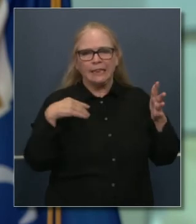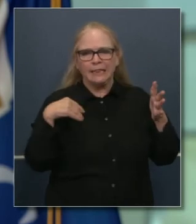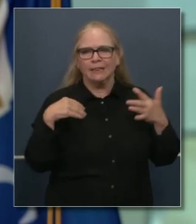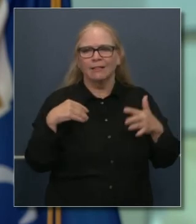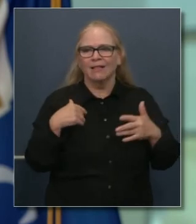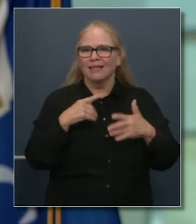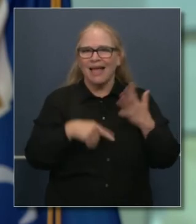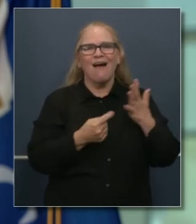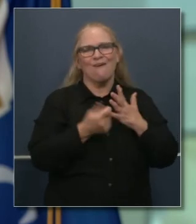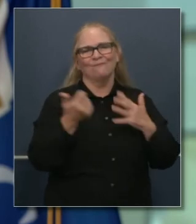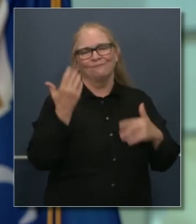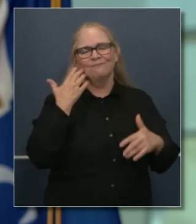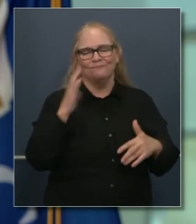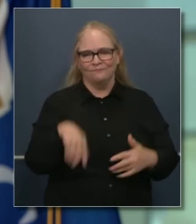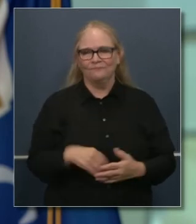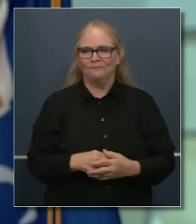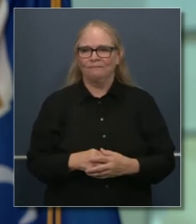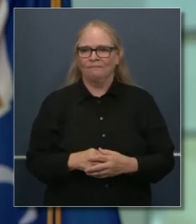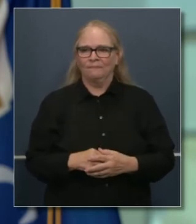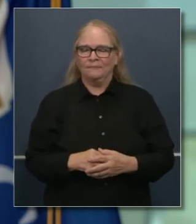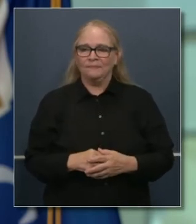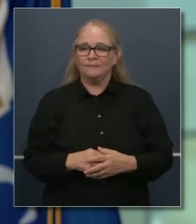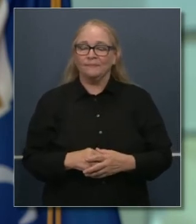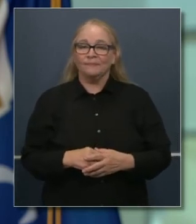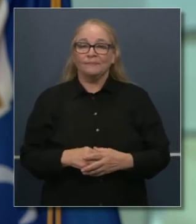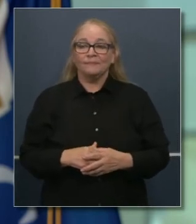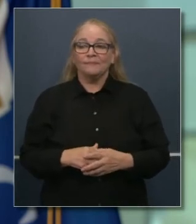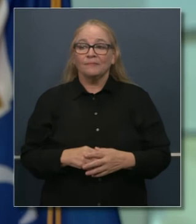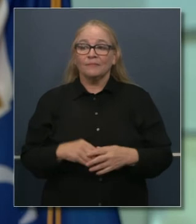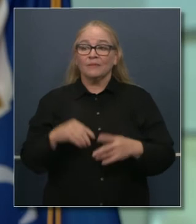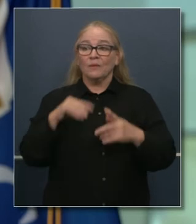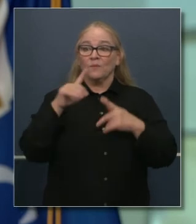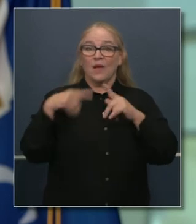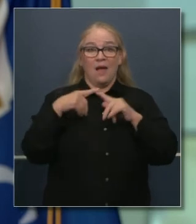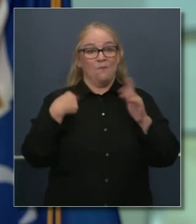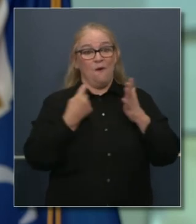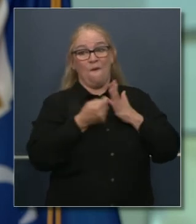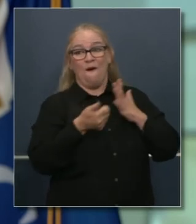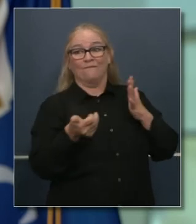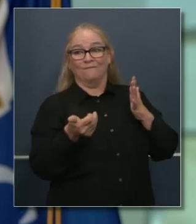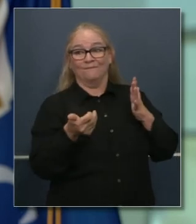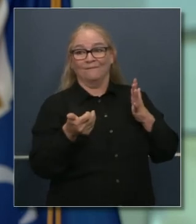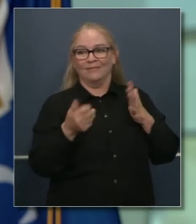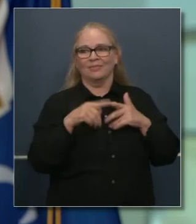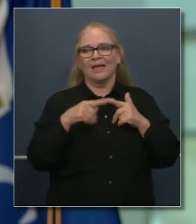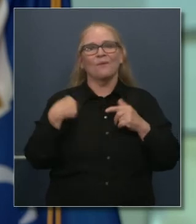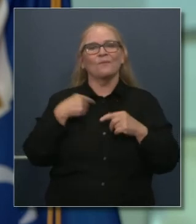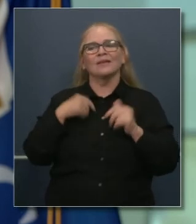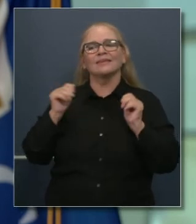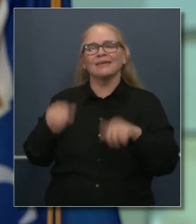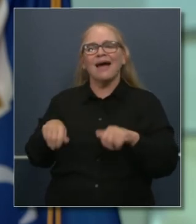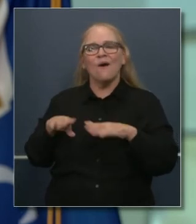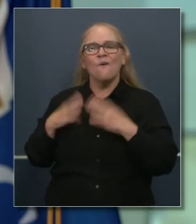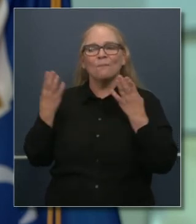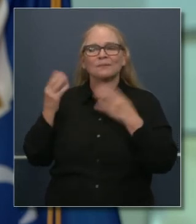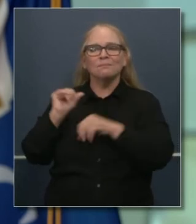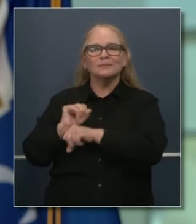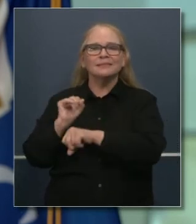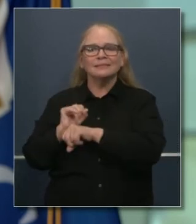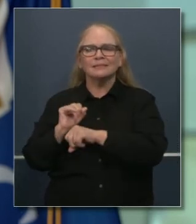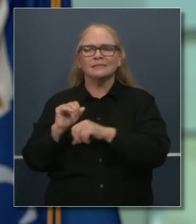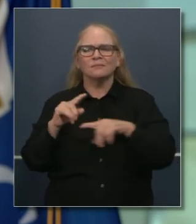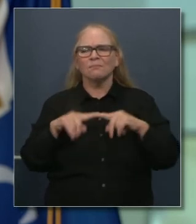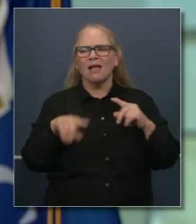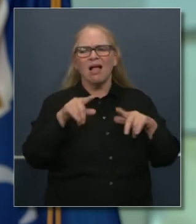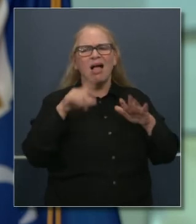funcionarios nos están diciendo que los negocios no pueden abrir cuando se confirme porque el estado no ha emitido